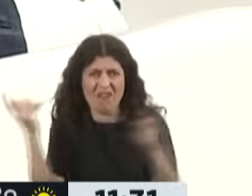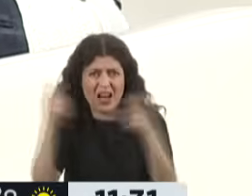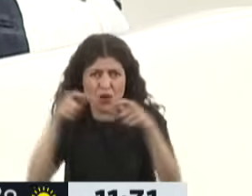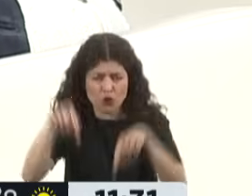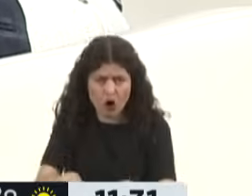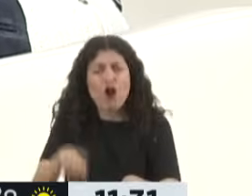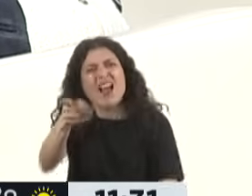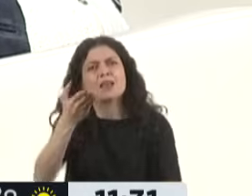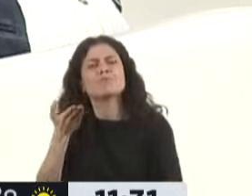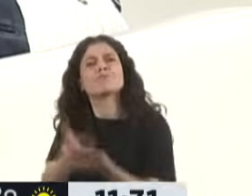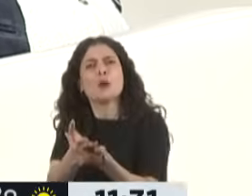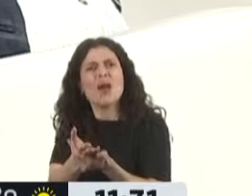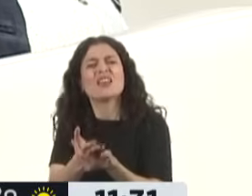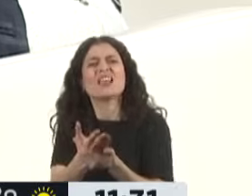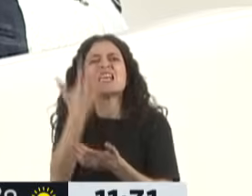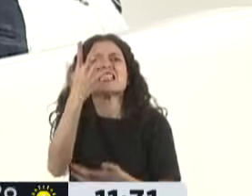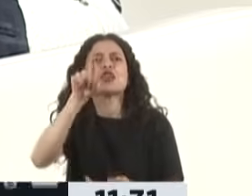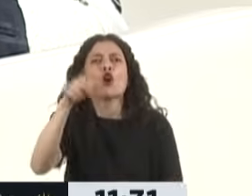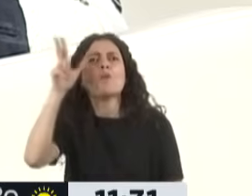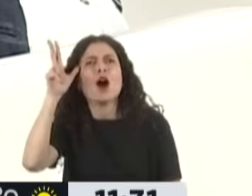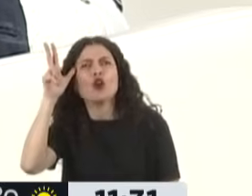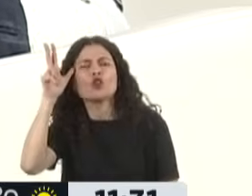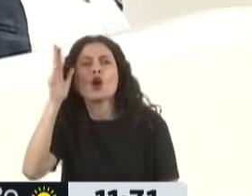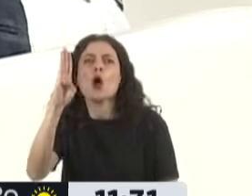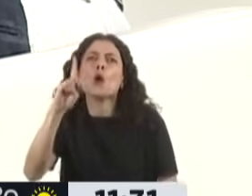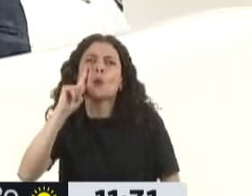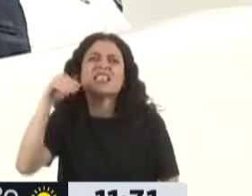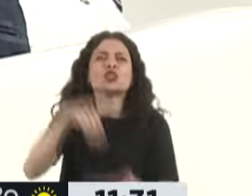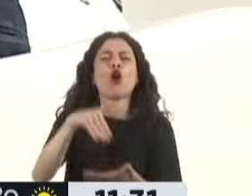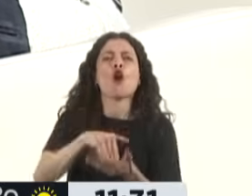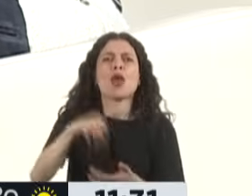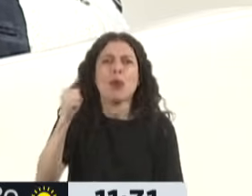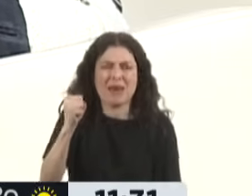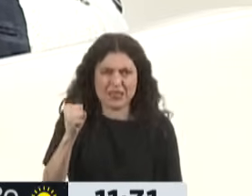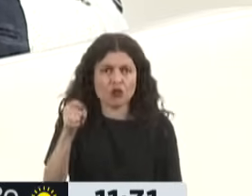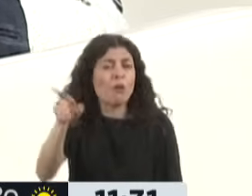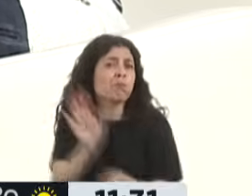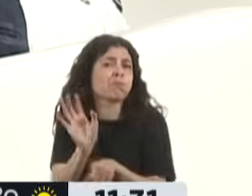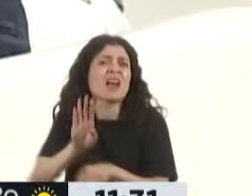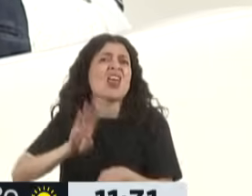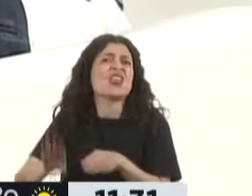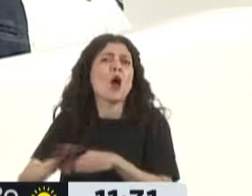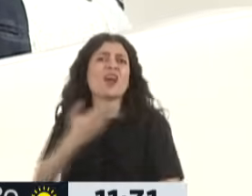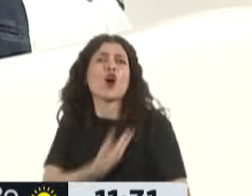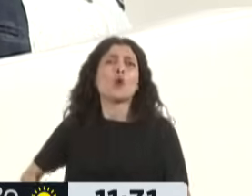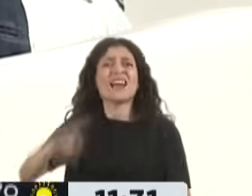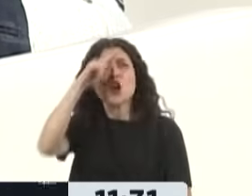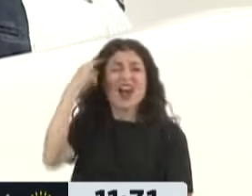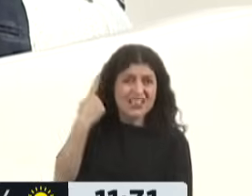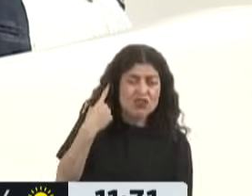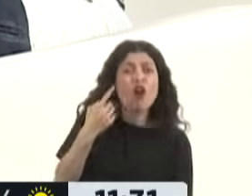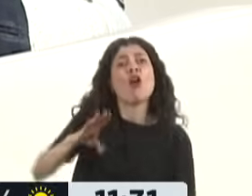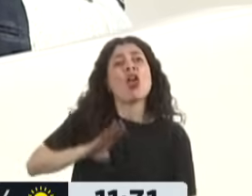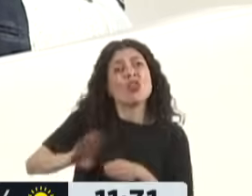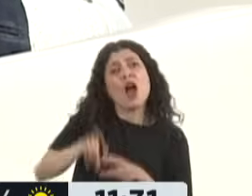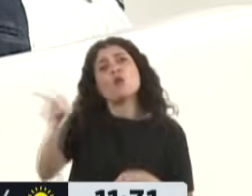para reclamarle 5,8 billones de pesos, que es una deuda que el Gobierno Nacional mantiene con la provincia de